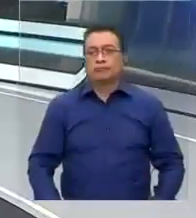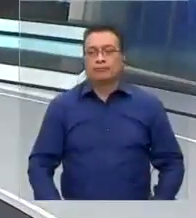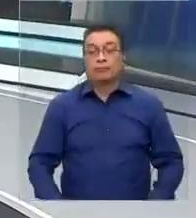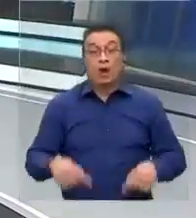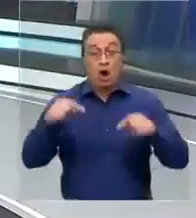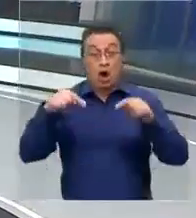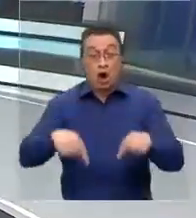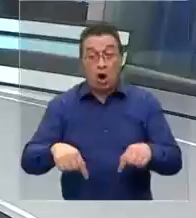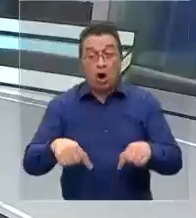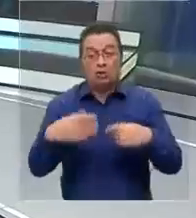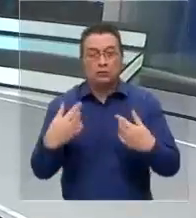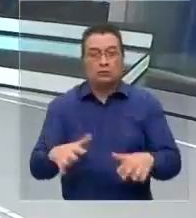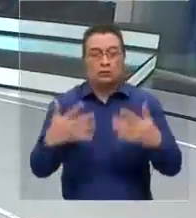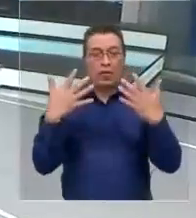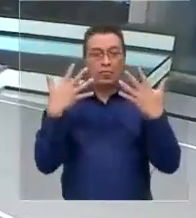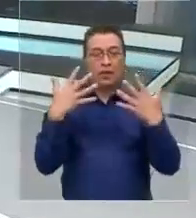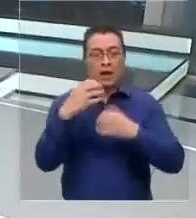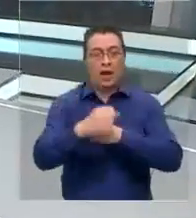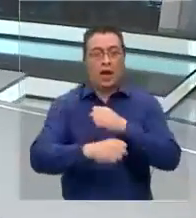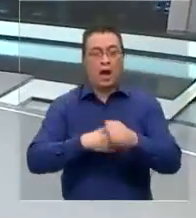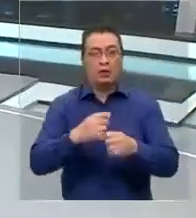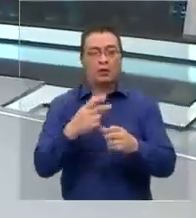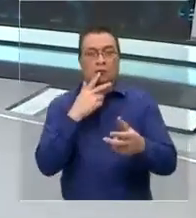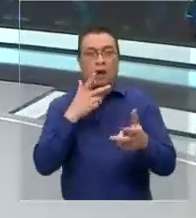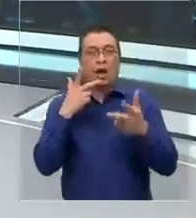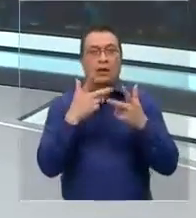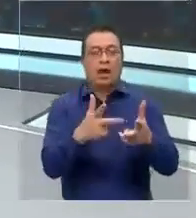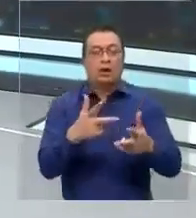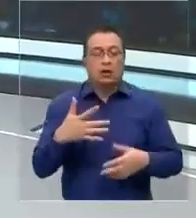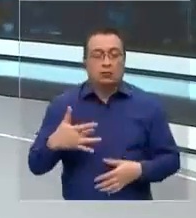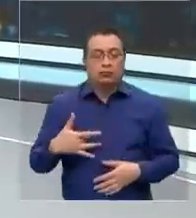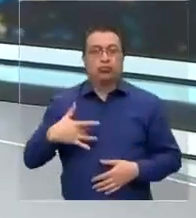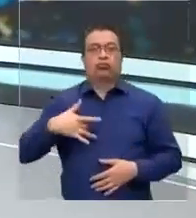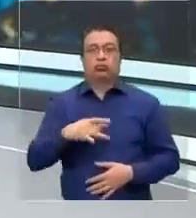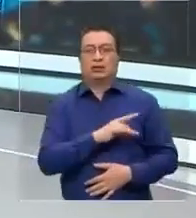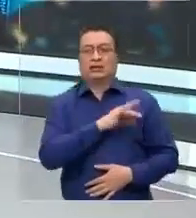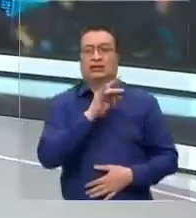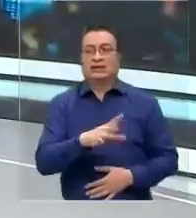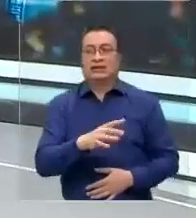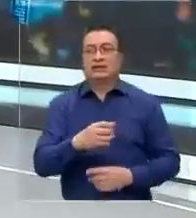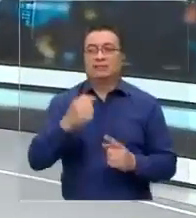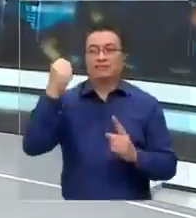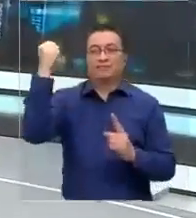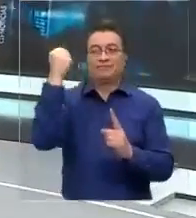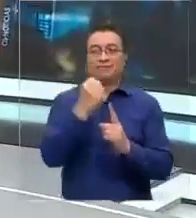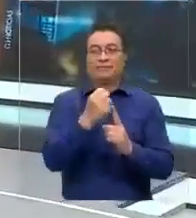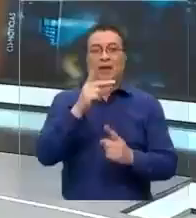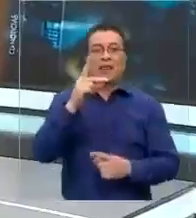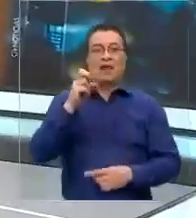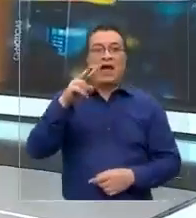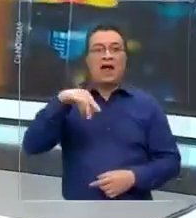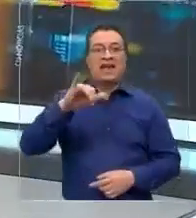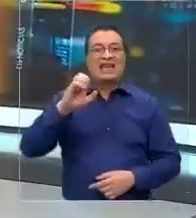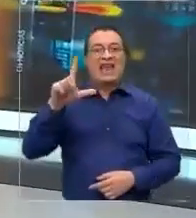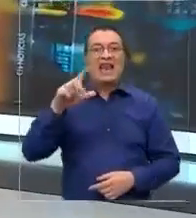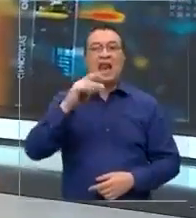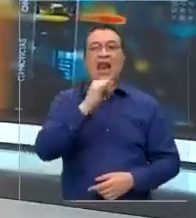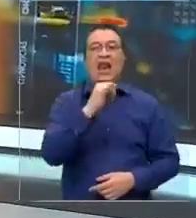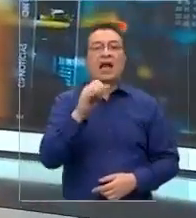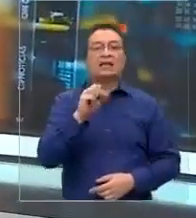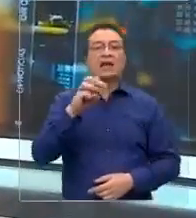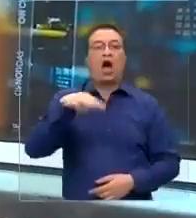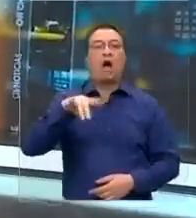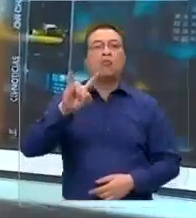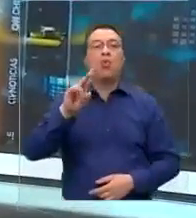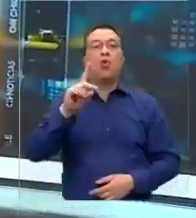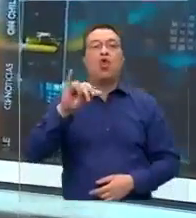Bueno, y hoy se cumplen 10 años de un ataque que conmocionó a nuestro país, el crimen de Daniel Zamudio. Después de una